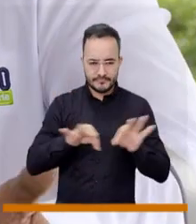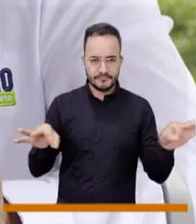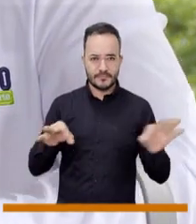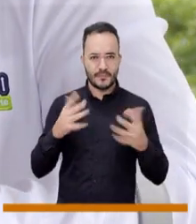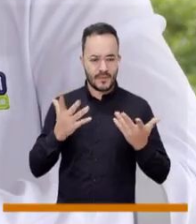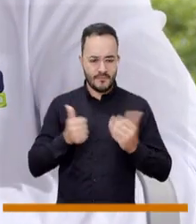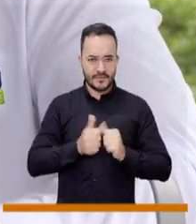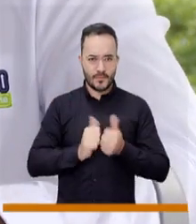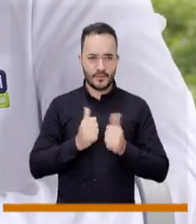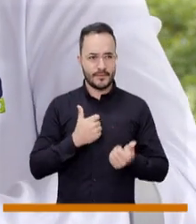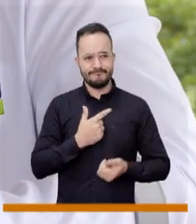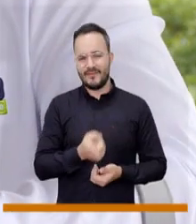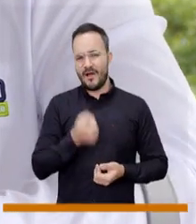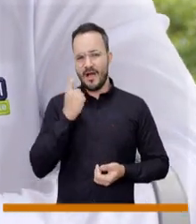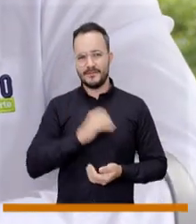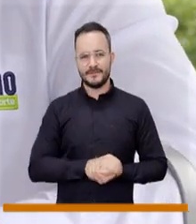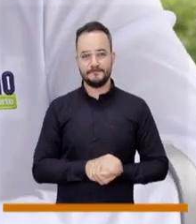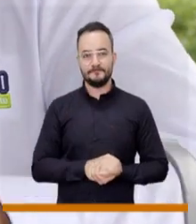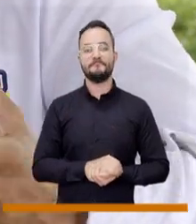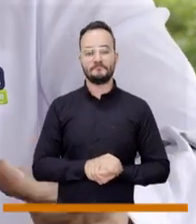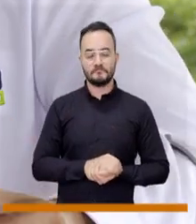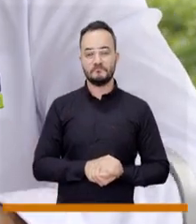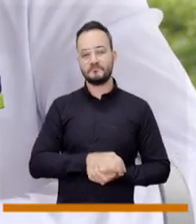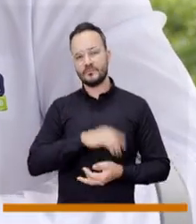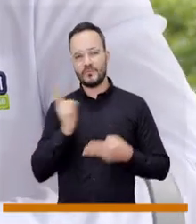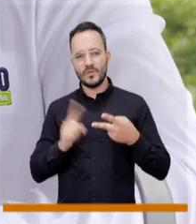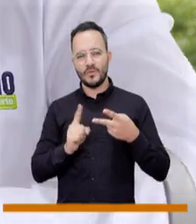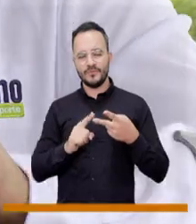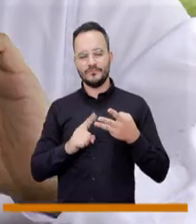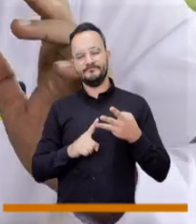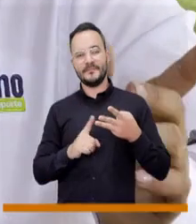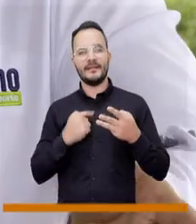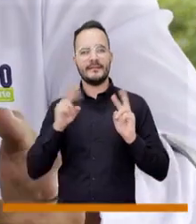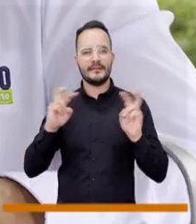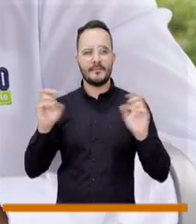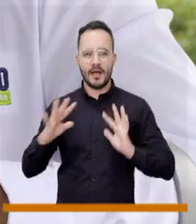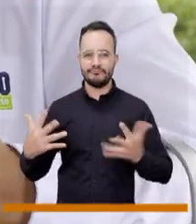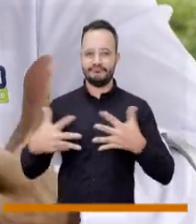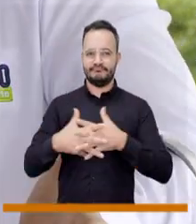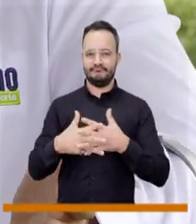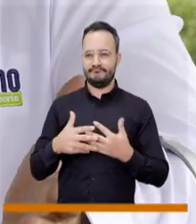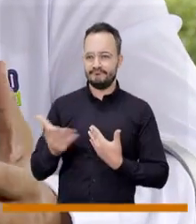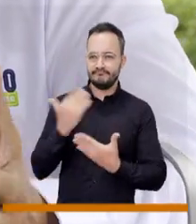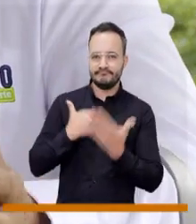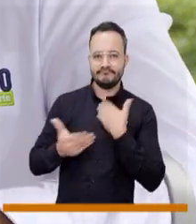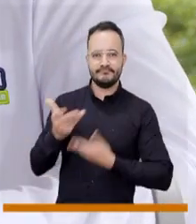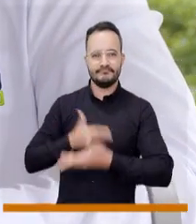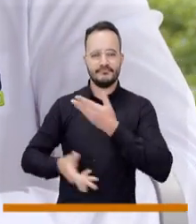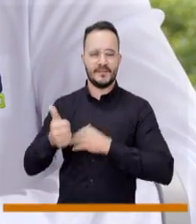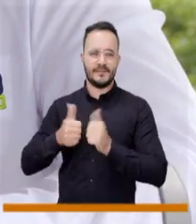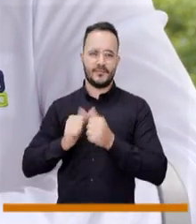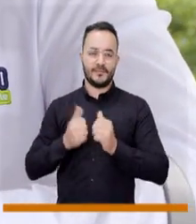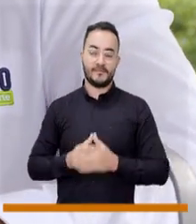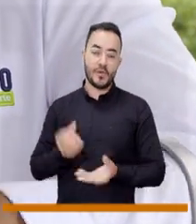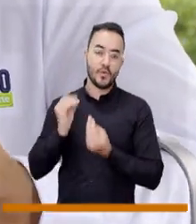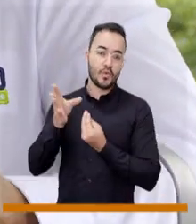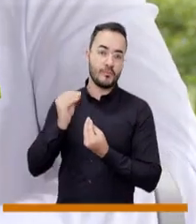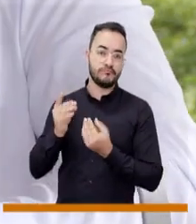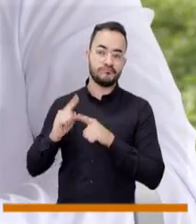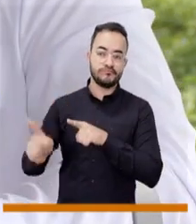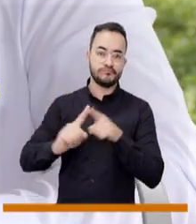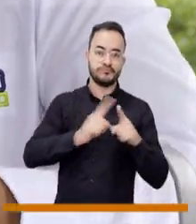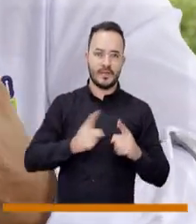de metros cuadrados de escenario deportivo por habitante. El otro es también una articulación con todos los actores que tienen que ver con el deporte. Los